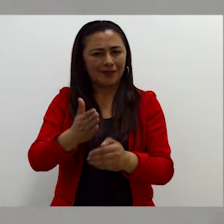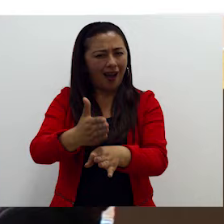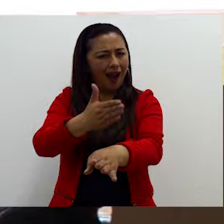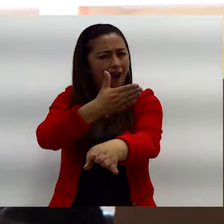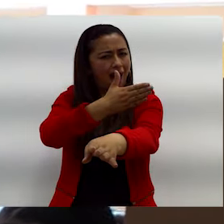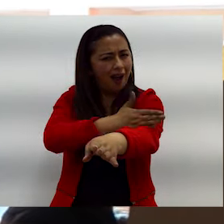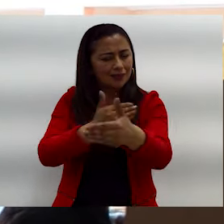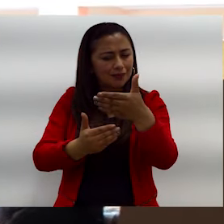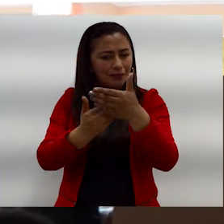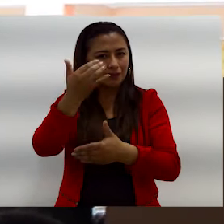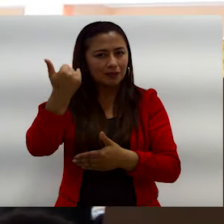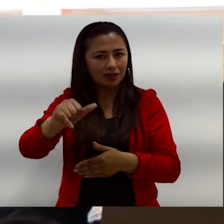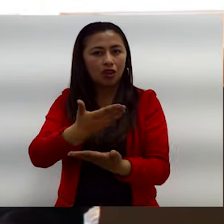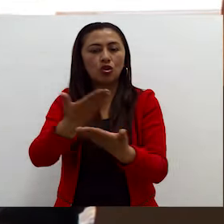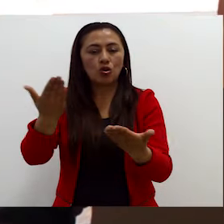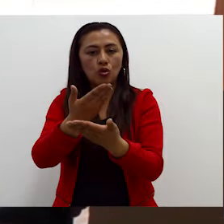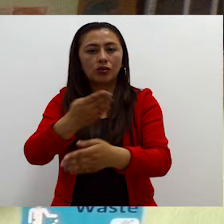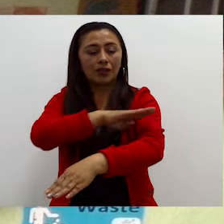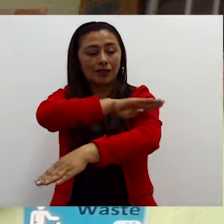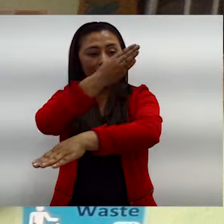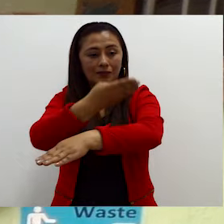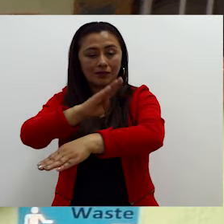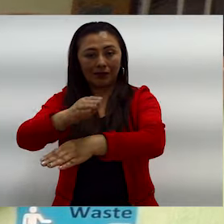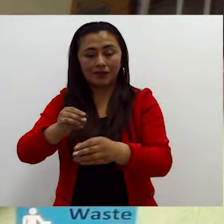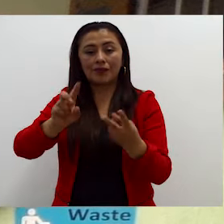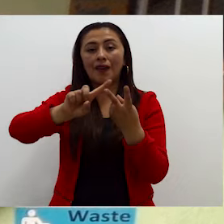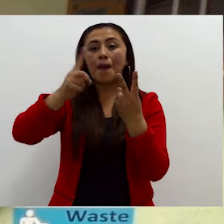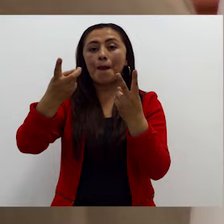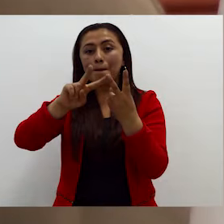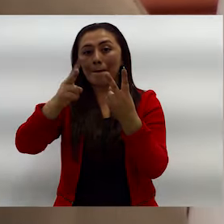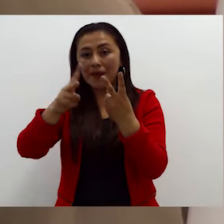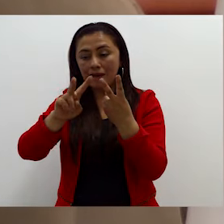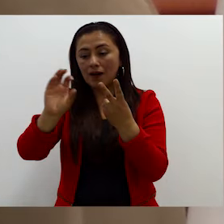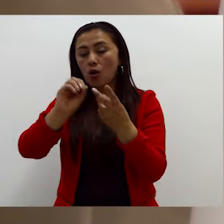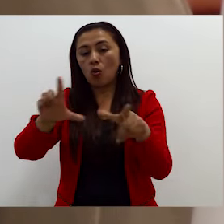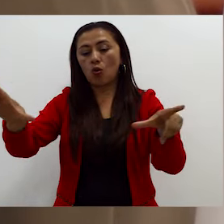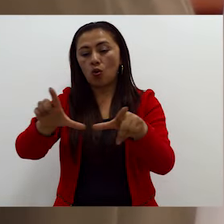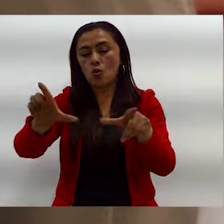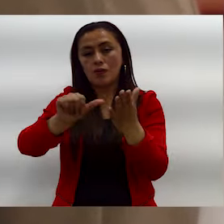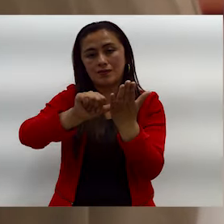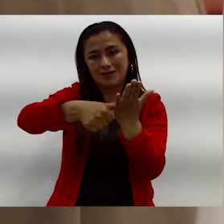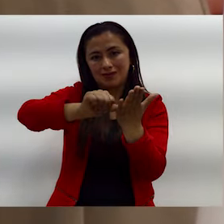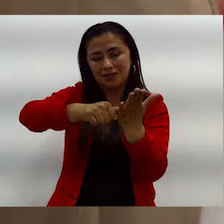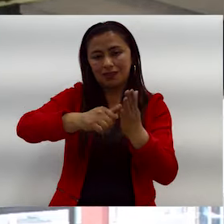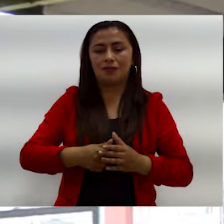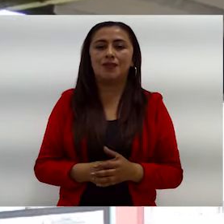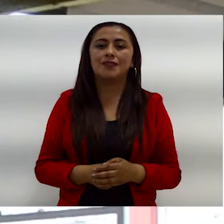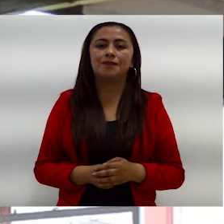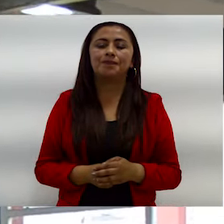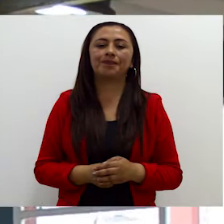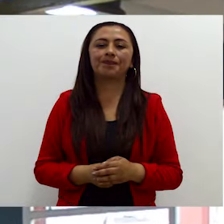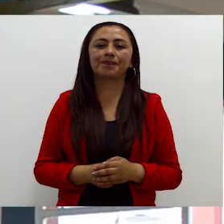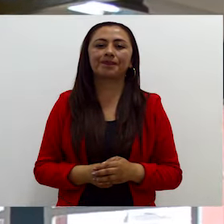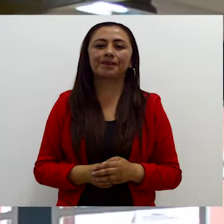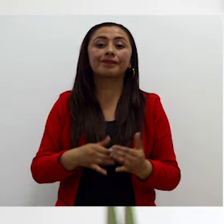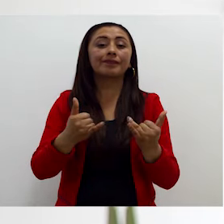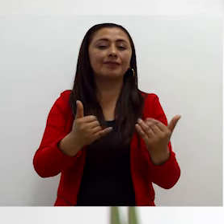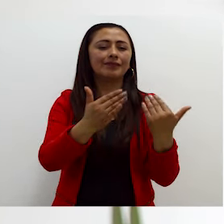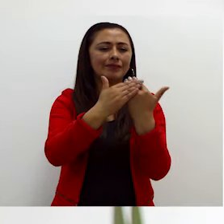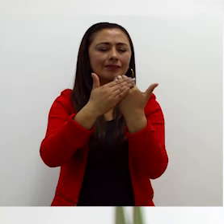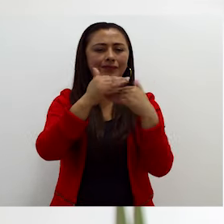venido realizando en el Centro Comercial Viva Tunja, Unicentro o en las oficinas de la Registraduría. Pues se ha tomado la determinación de cruzar